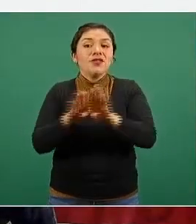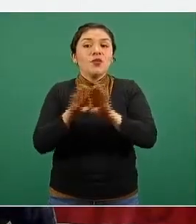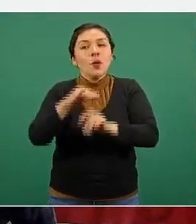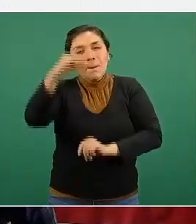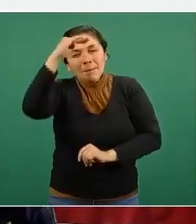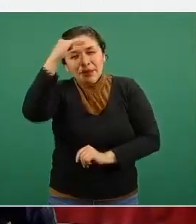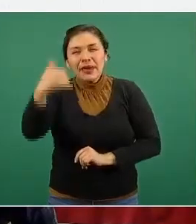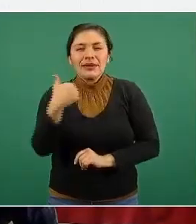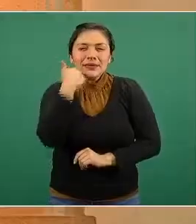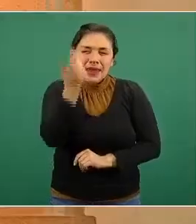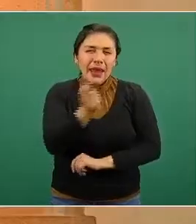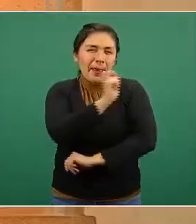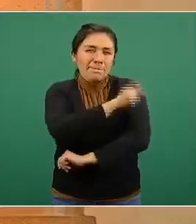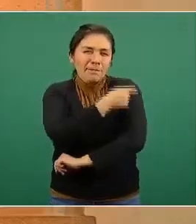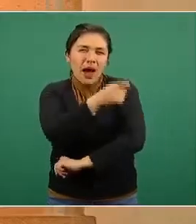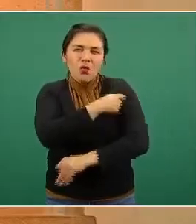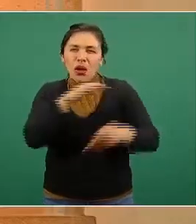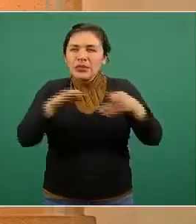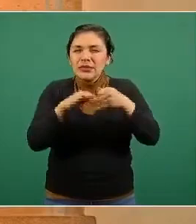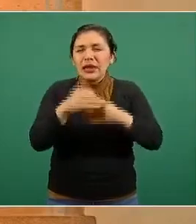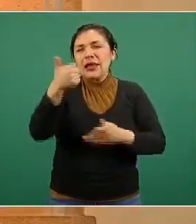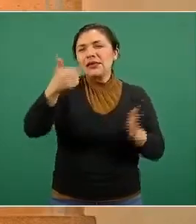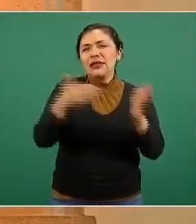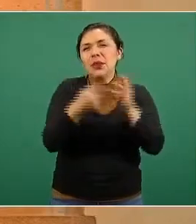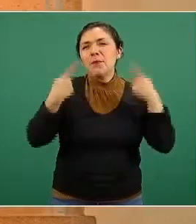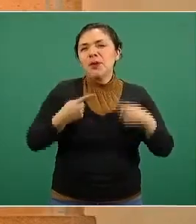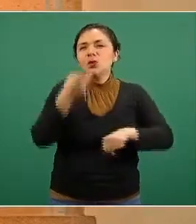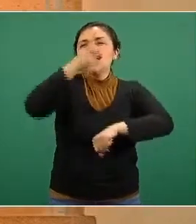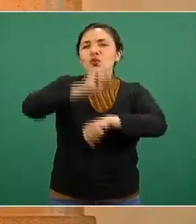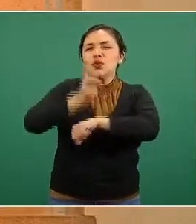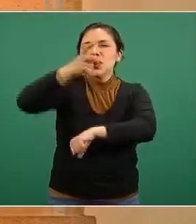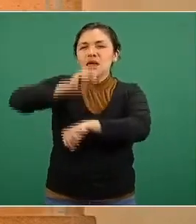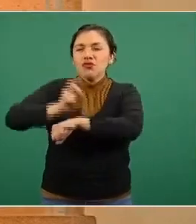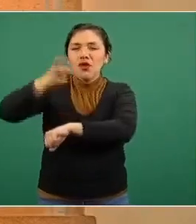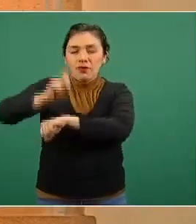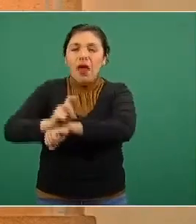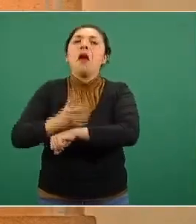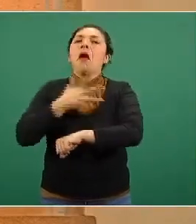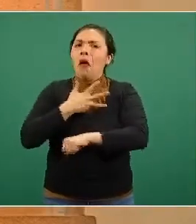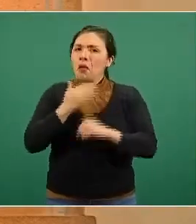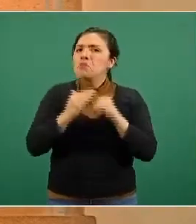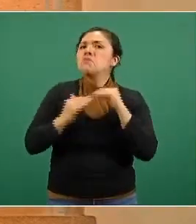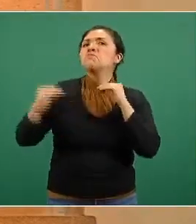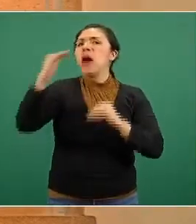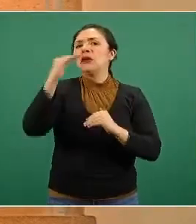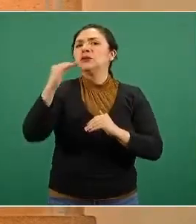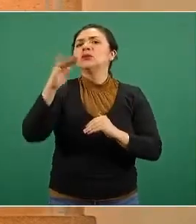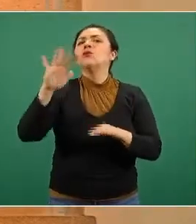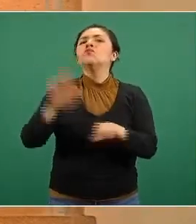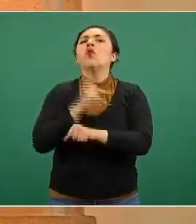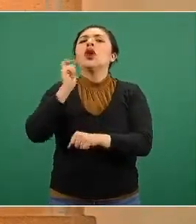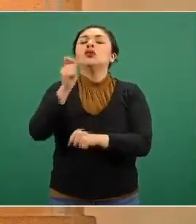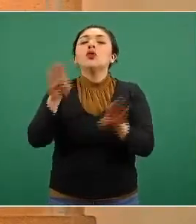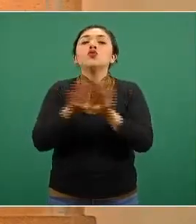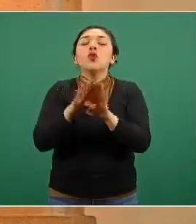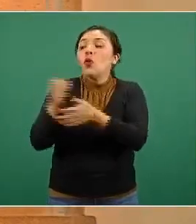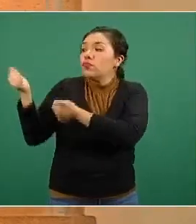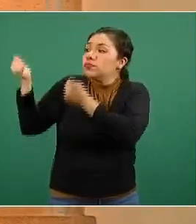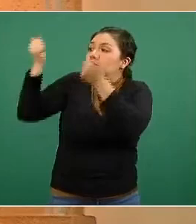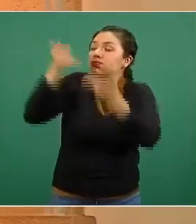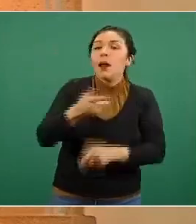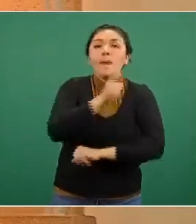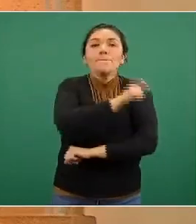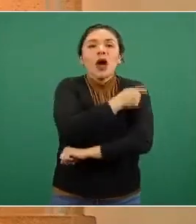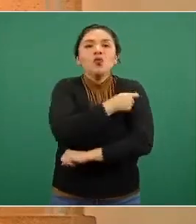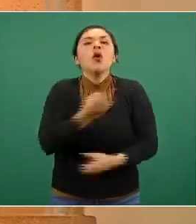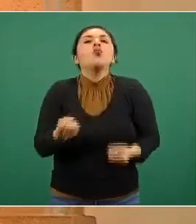de estar vacunando al menos 6,000 personas al día en función de las dosis que hasta el momento han llegado al país. Si